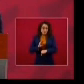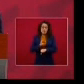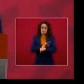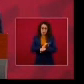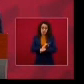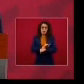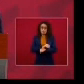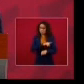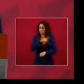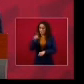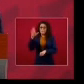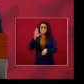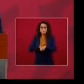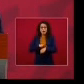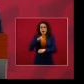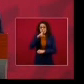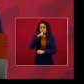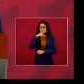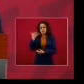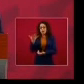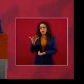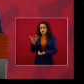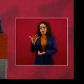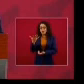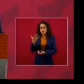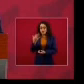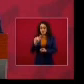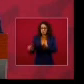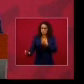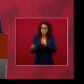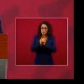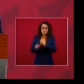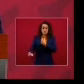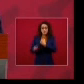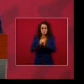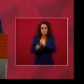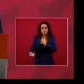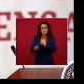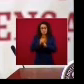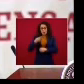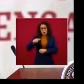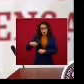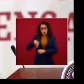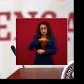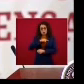son los mejores defensores de nuestro movimiento y de la transformación, los ciudadanos, el pueblo.